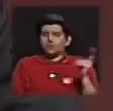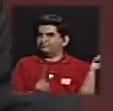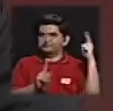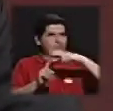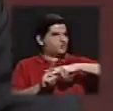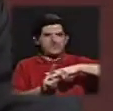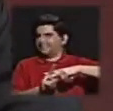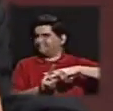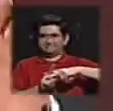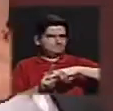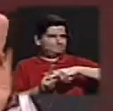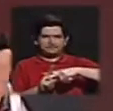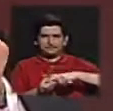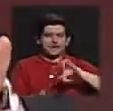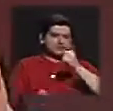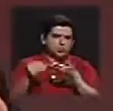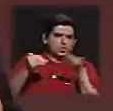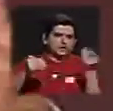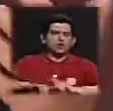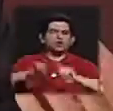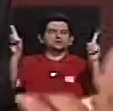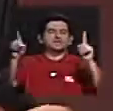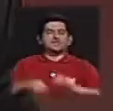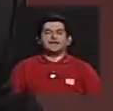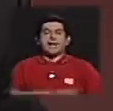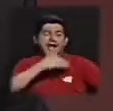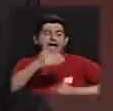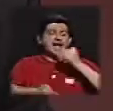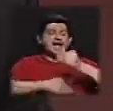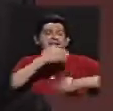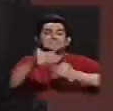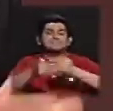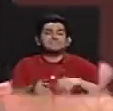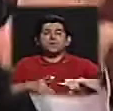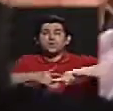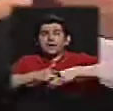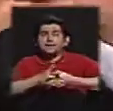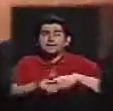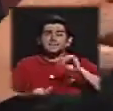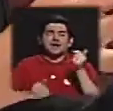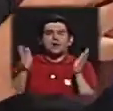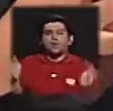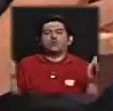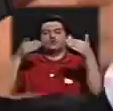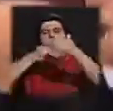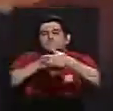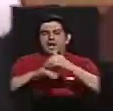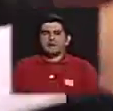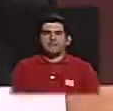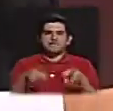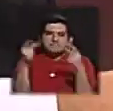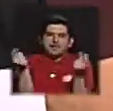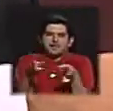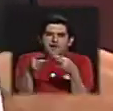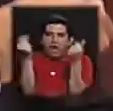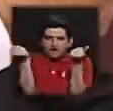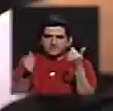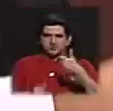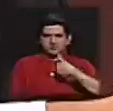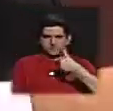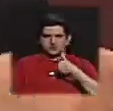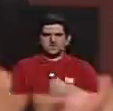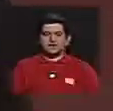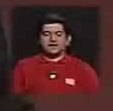aplica, que es otra cosa. Entonces la gestión comienza a ser otro paquete más de gastos que tiene